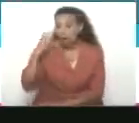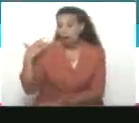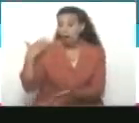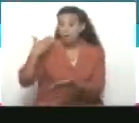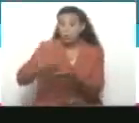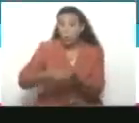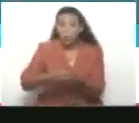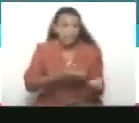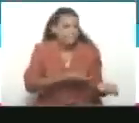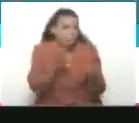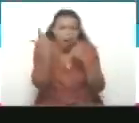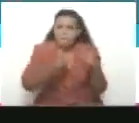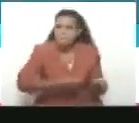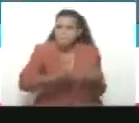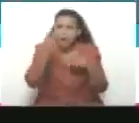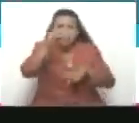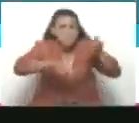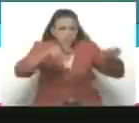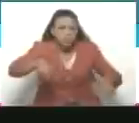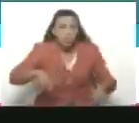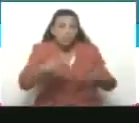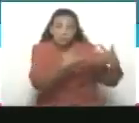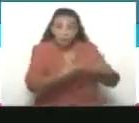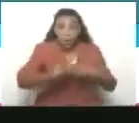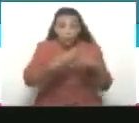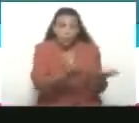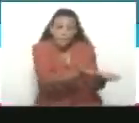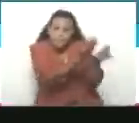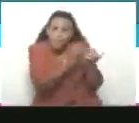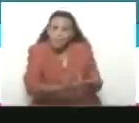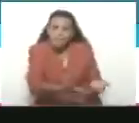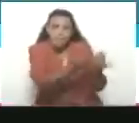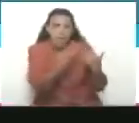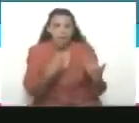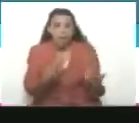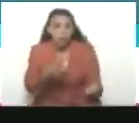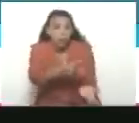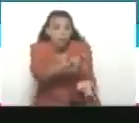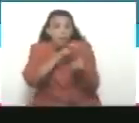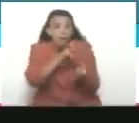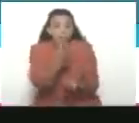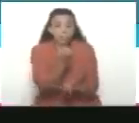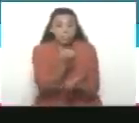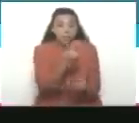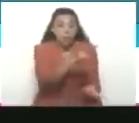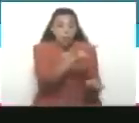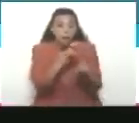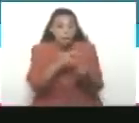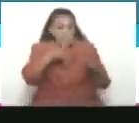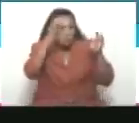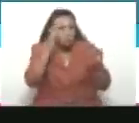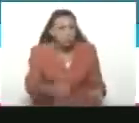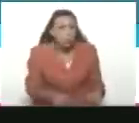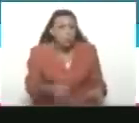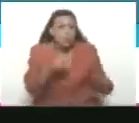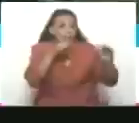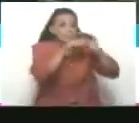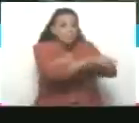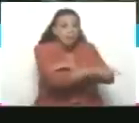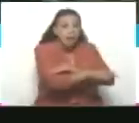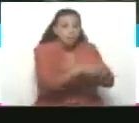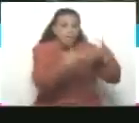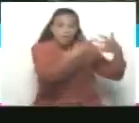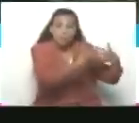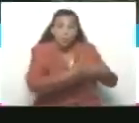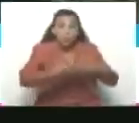la migración de esos venezolanos para Estados Unidos cobrándole y garantizándole la entrada al